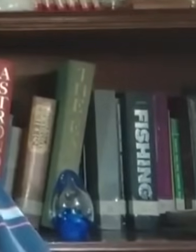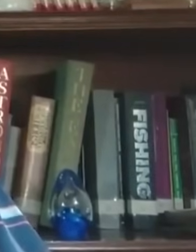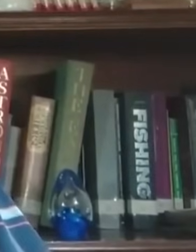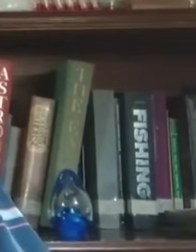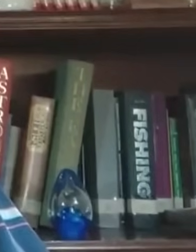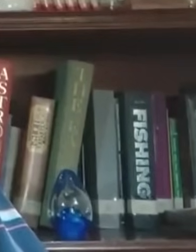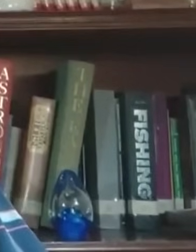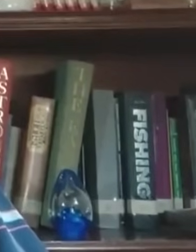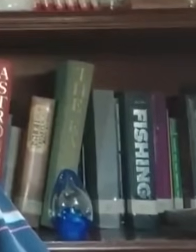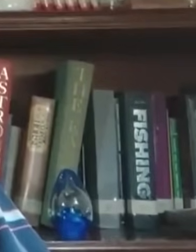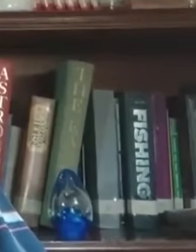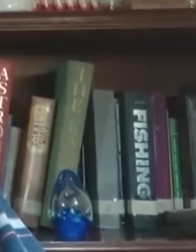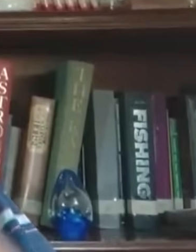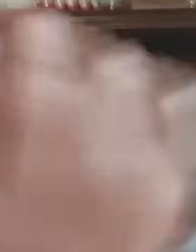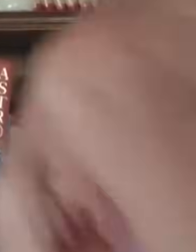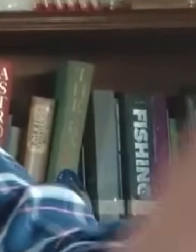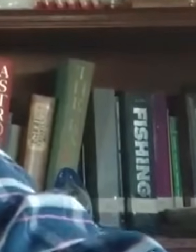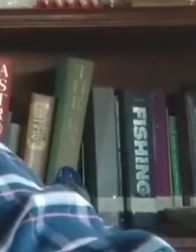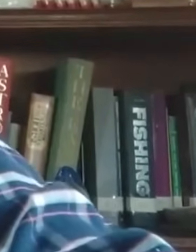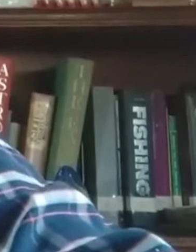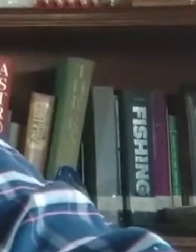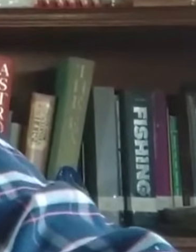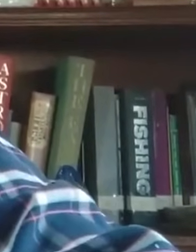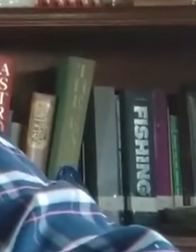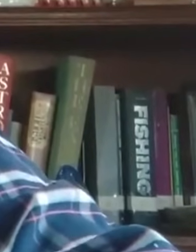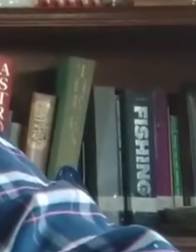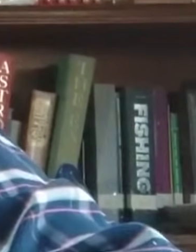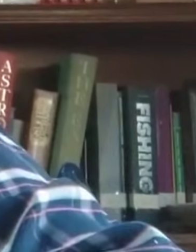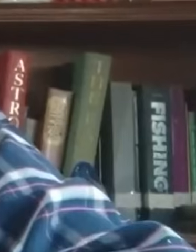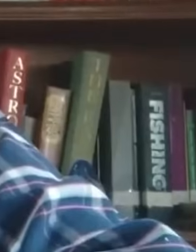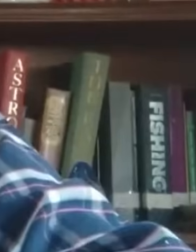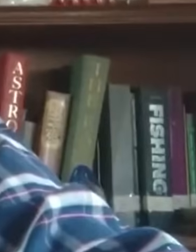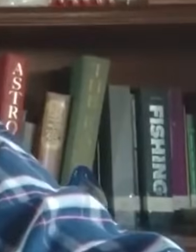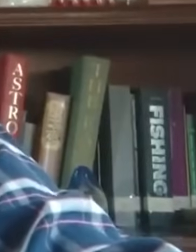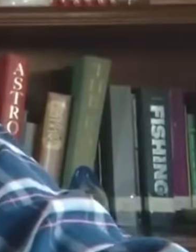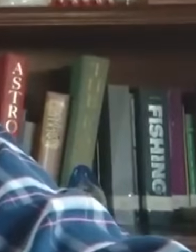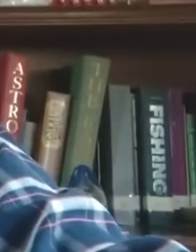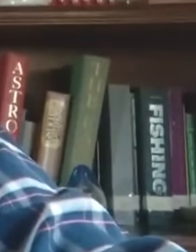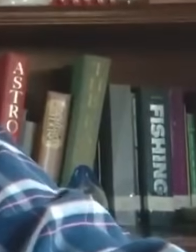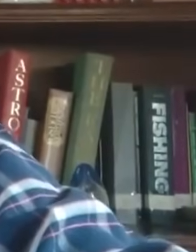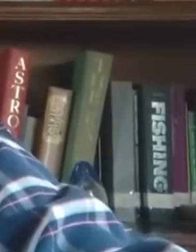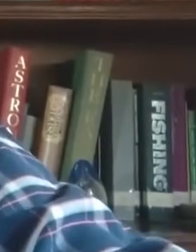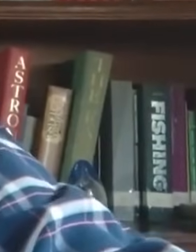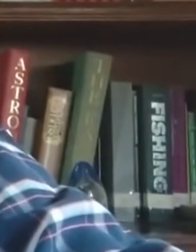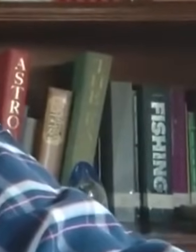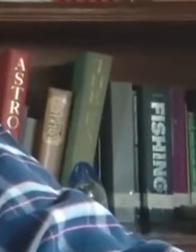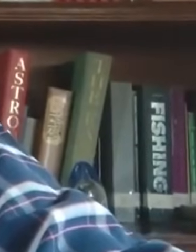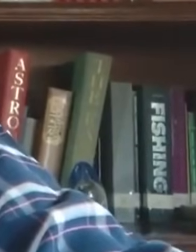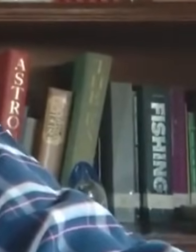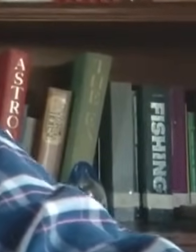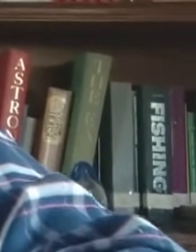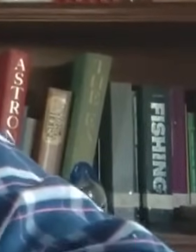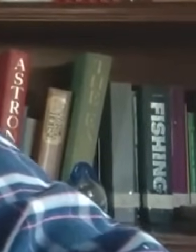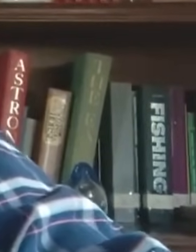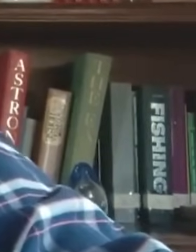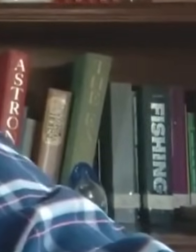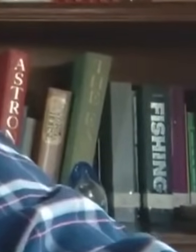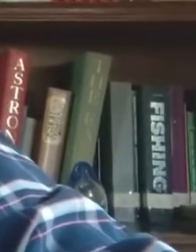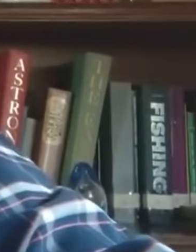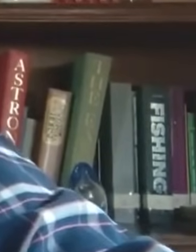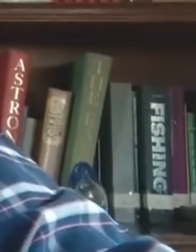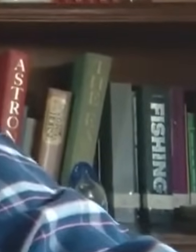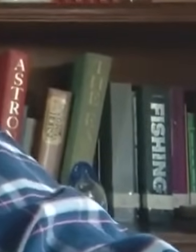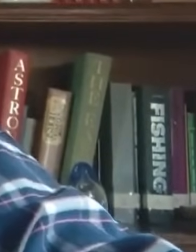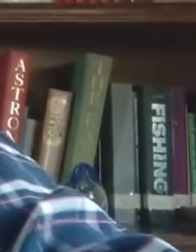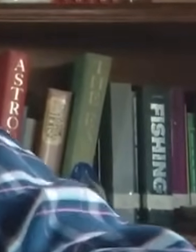sí verdaderamente como un sistema que realmente nos dé a todos una verdadera